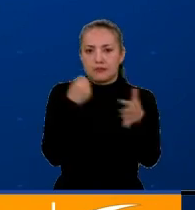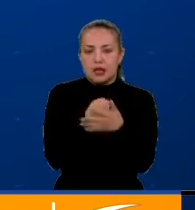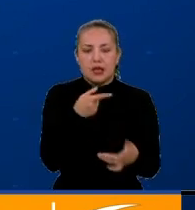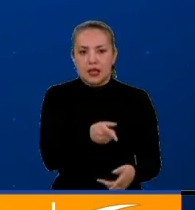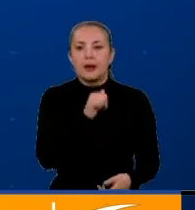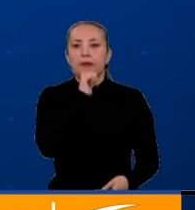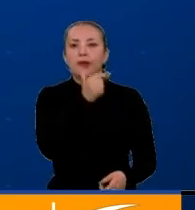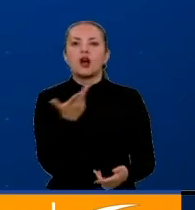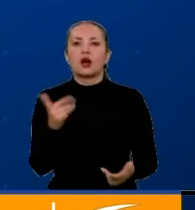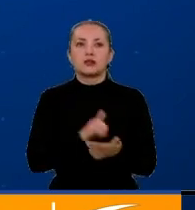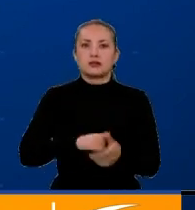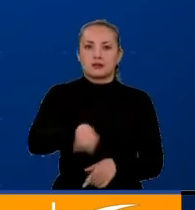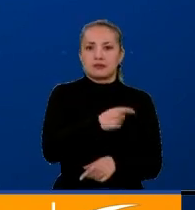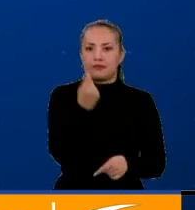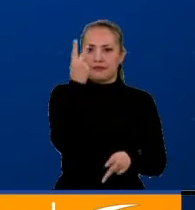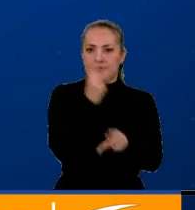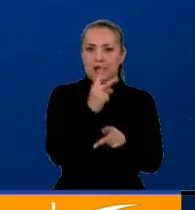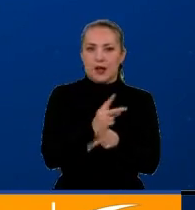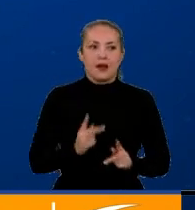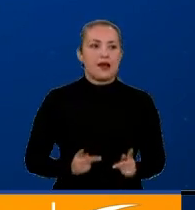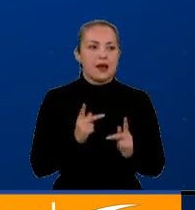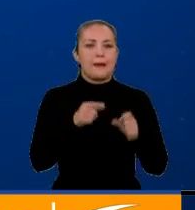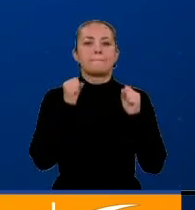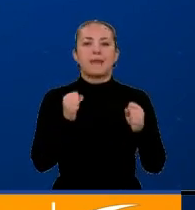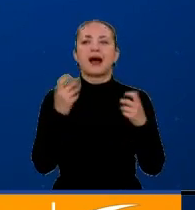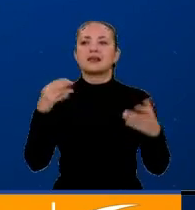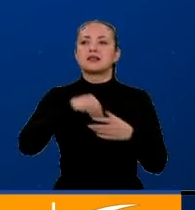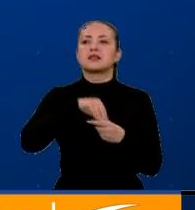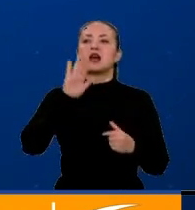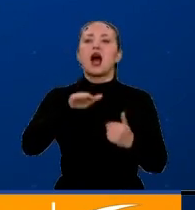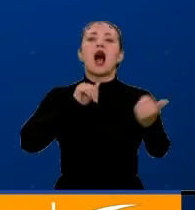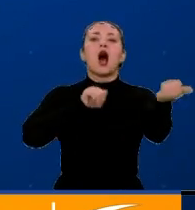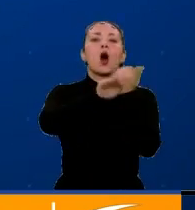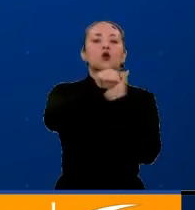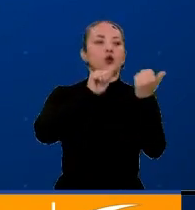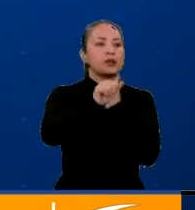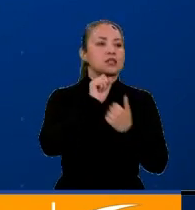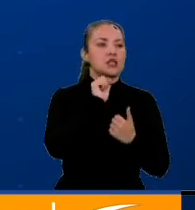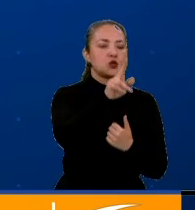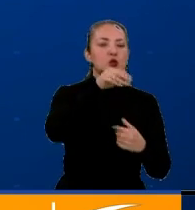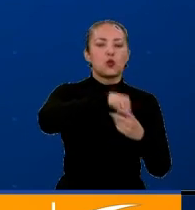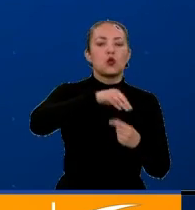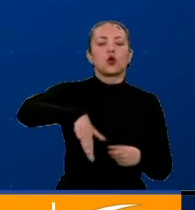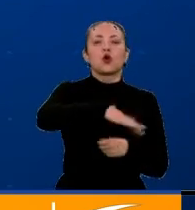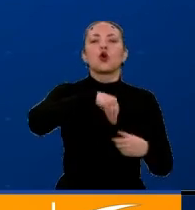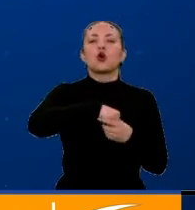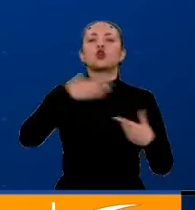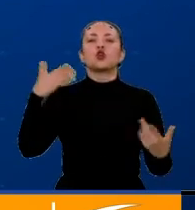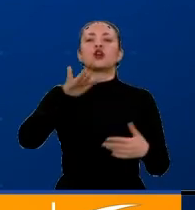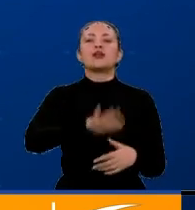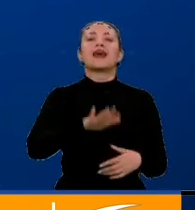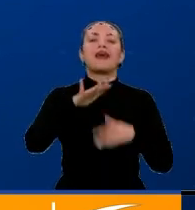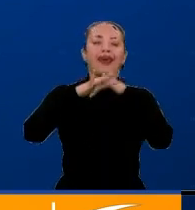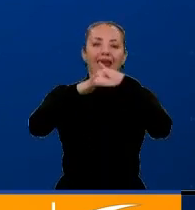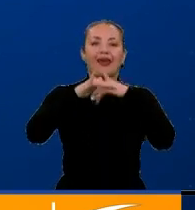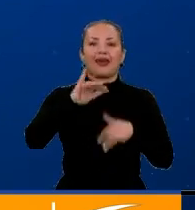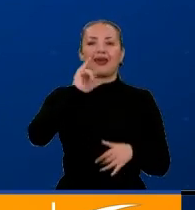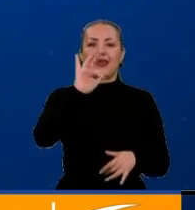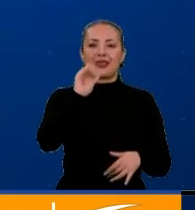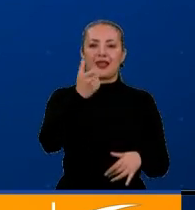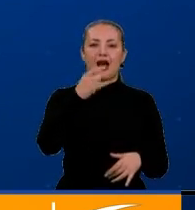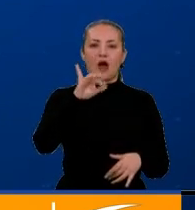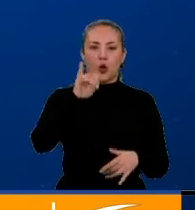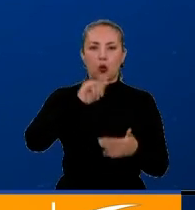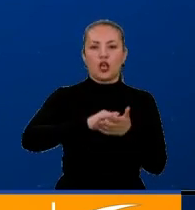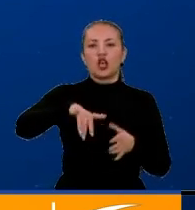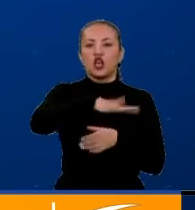pusieron a patinar la vida. Esto fue específicamente en la autopista sur, a la altura del municipio de Itagüí, área metropolitana del Valle de Aburrá. Escuchemos